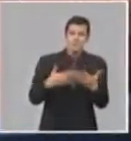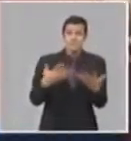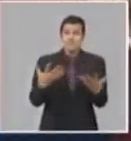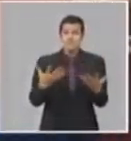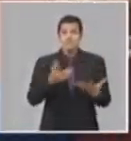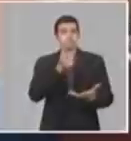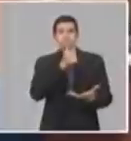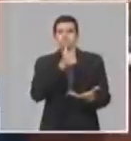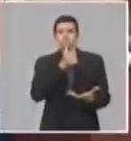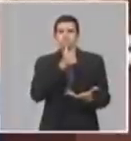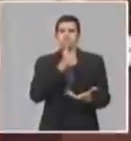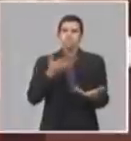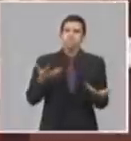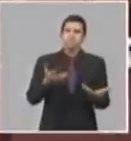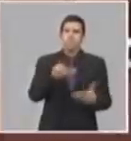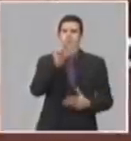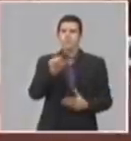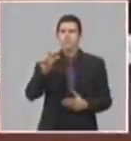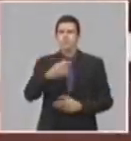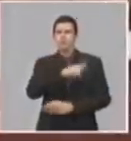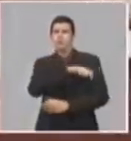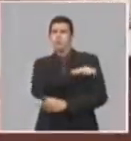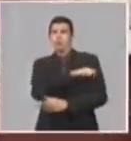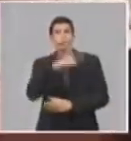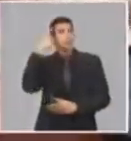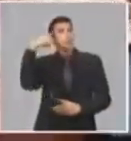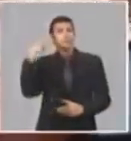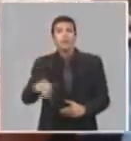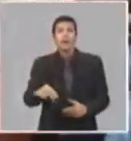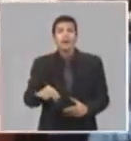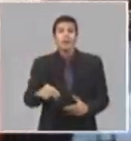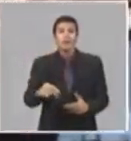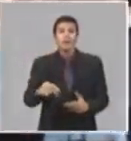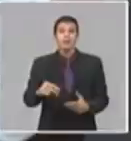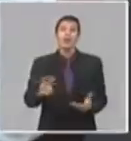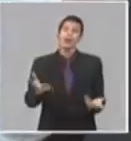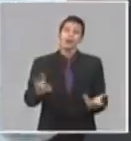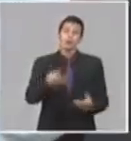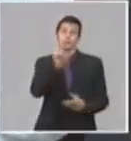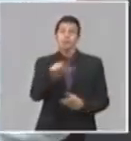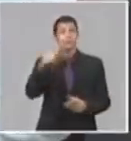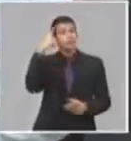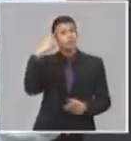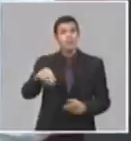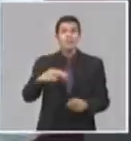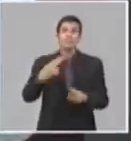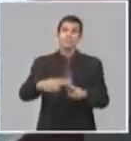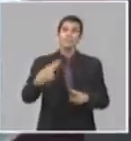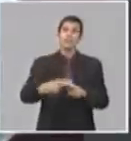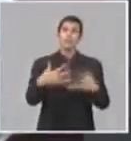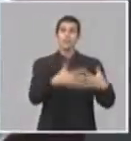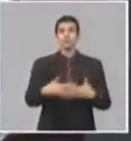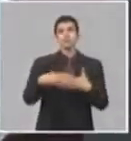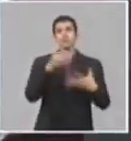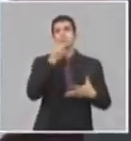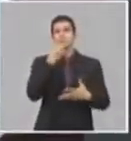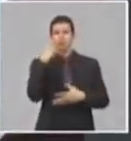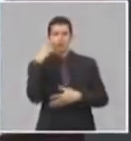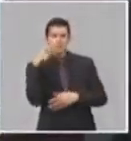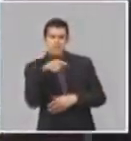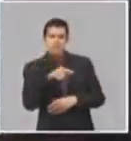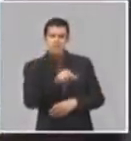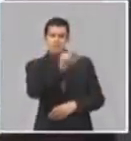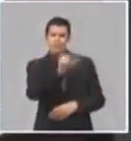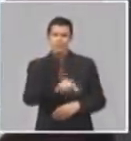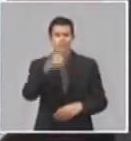a alimentar la desconfianza. El enemigo, con sus sistemas de medios y sus mercenarios de turno, trabaja para